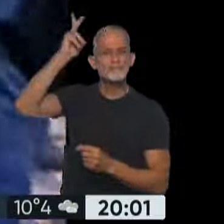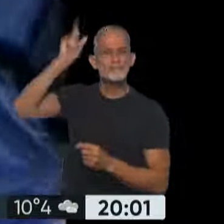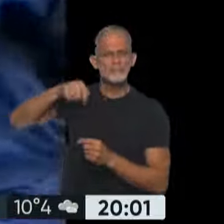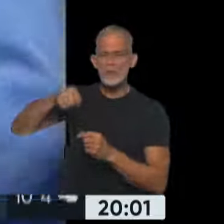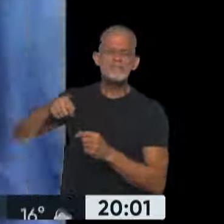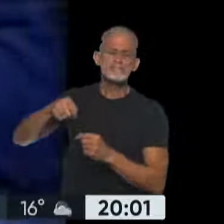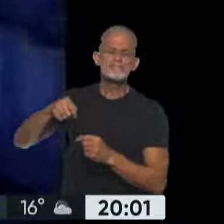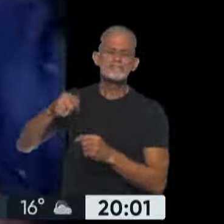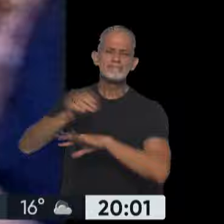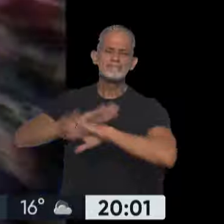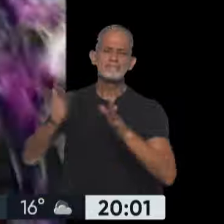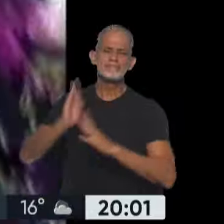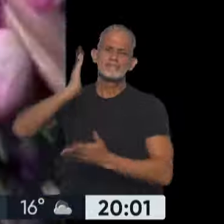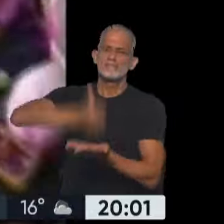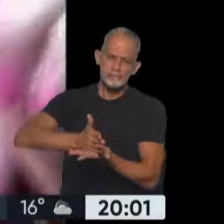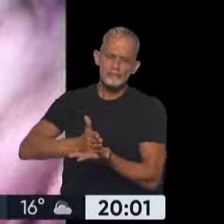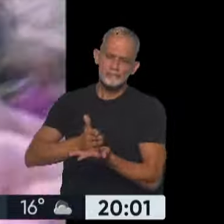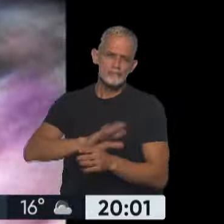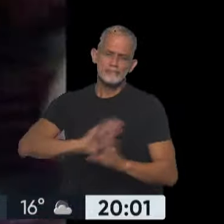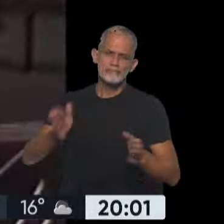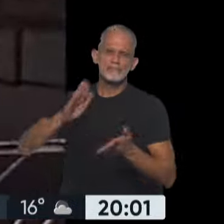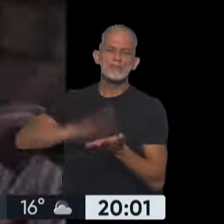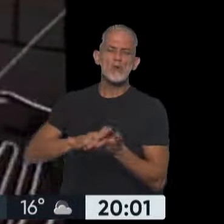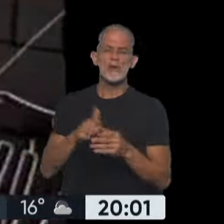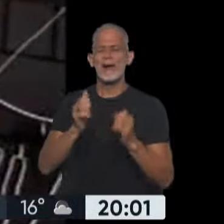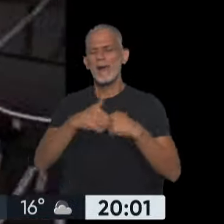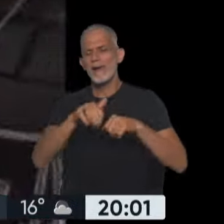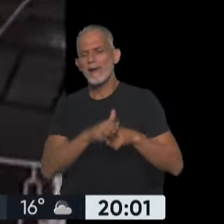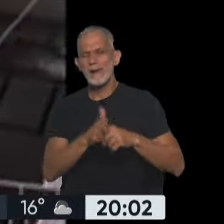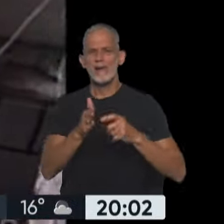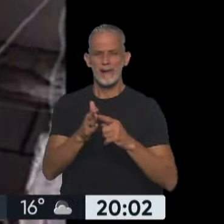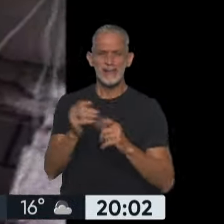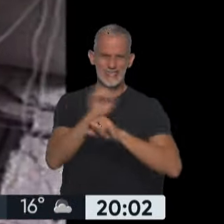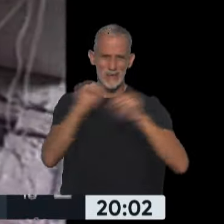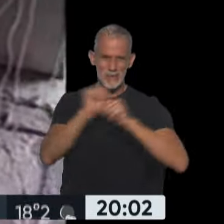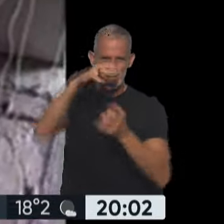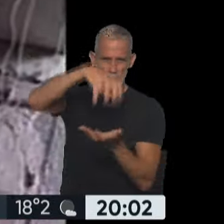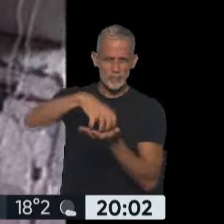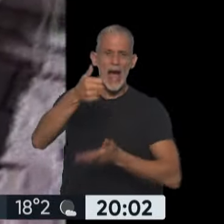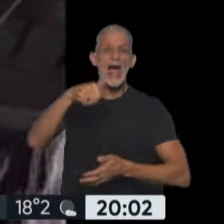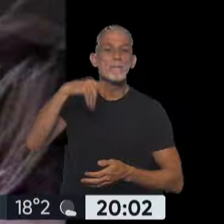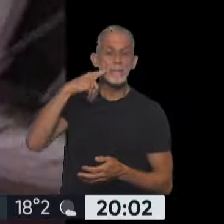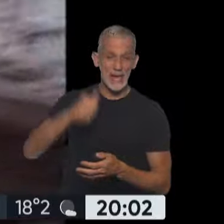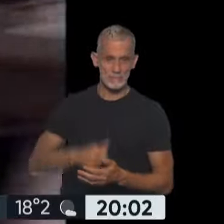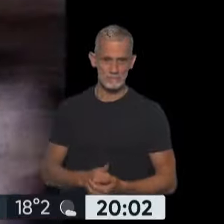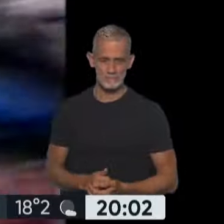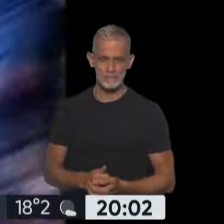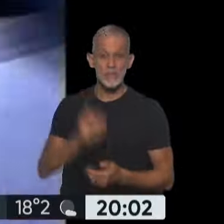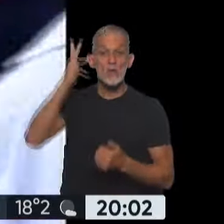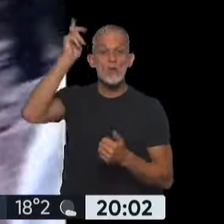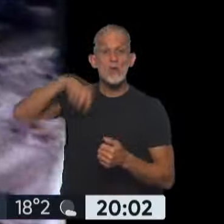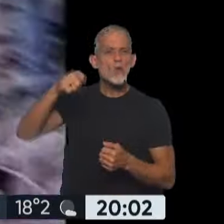dictó la sentencia definitiva en el caso de encubrimiento del atentado a la sede de la AMIA. Los